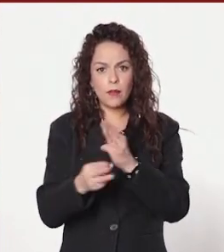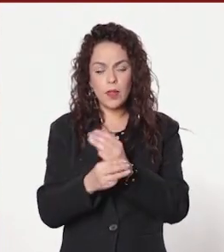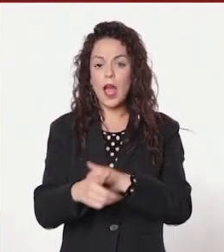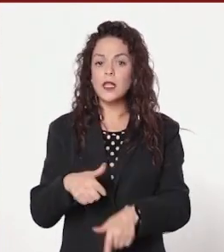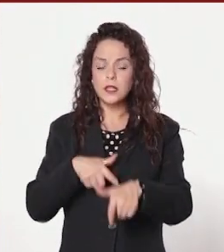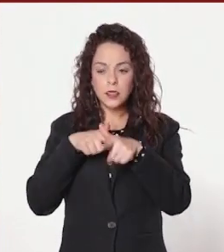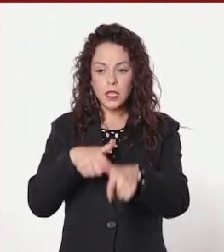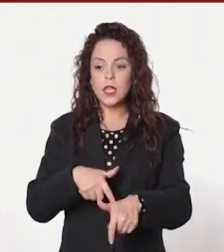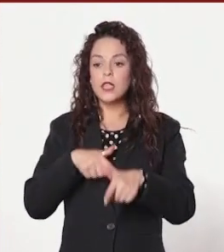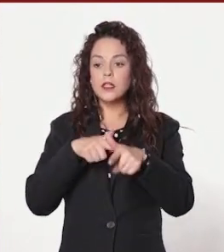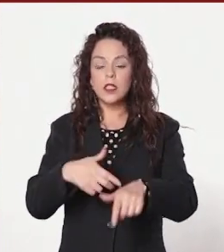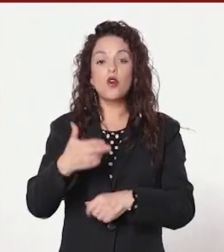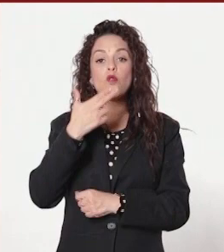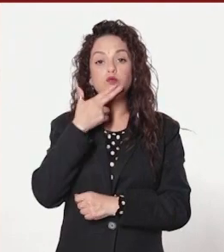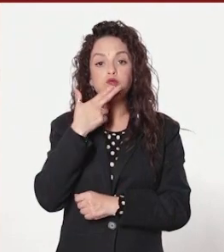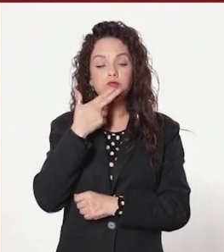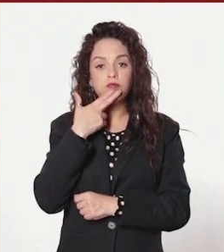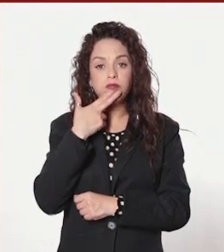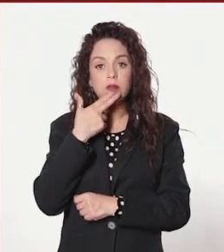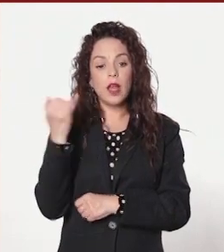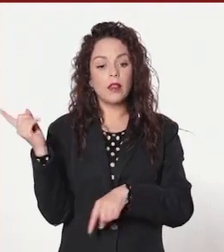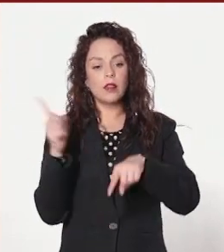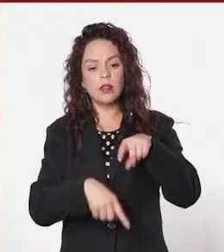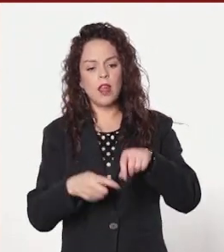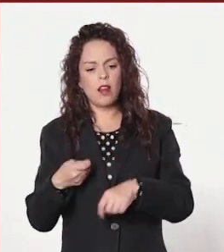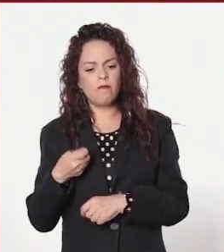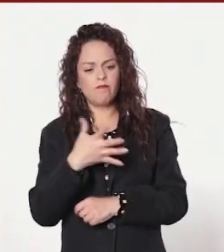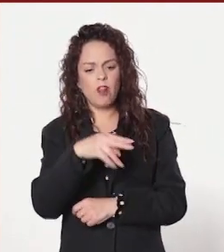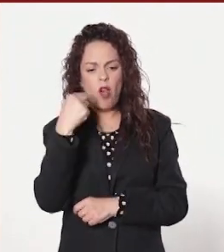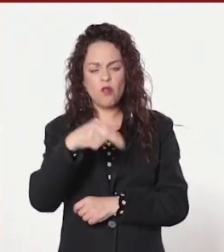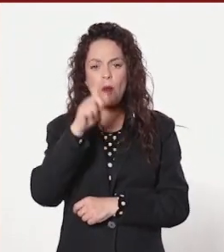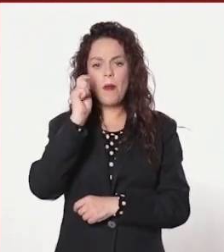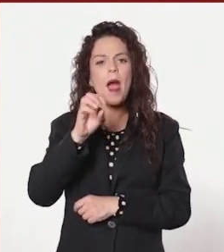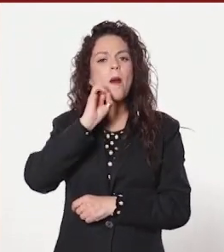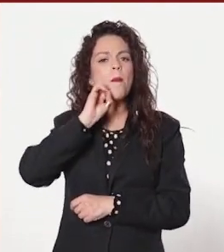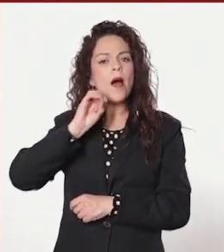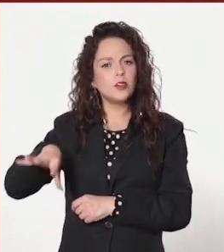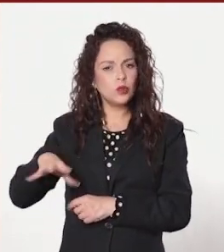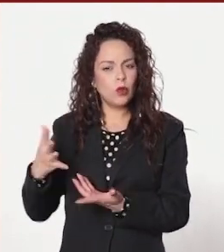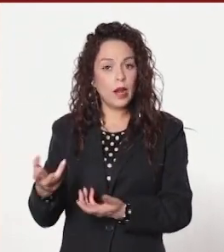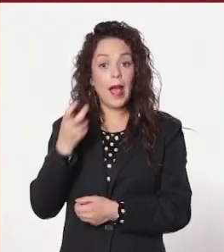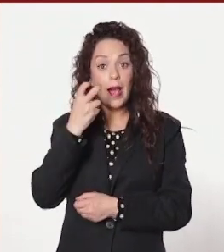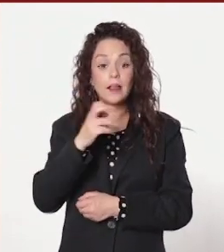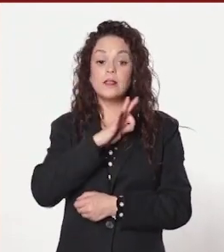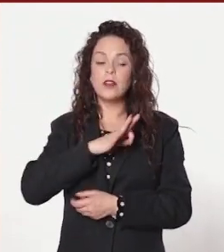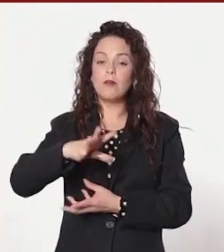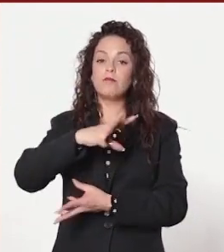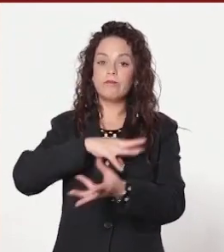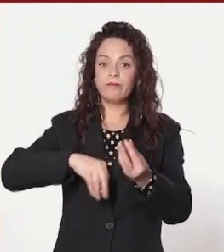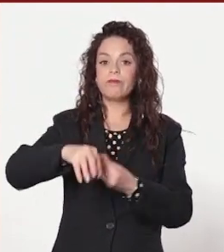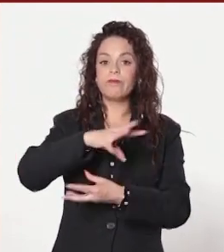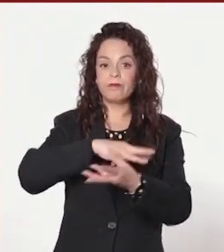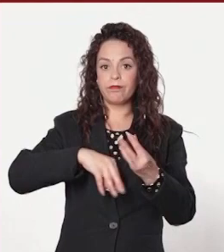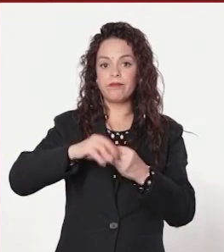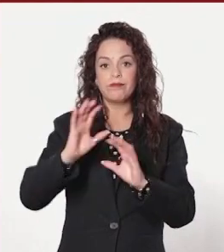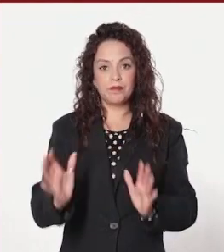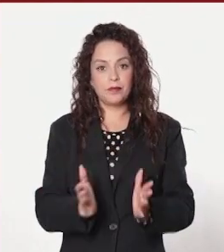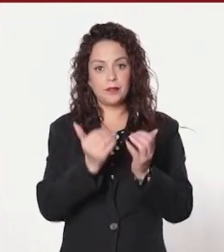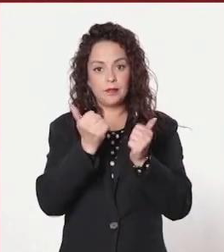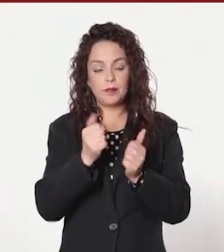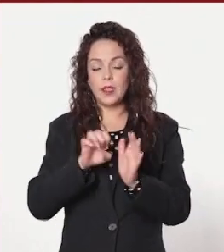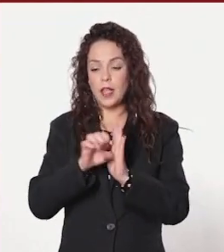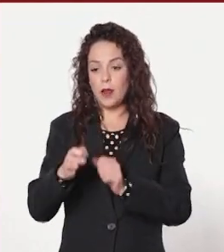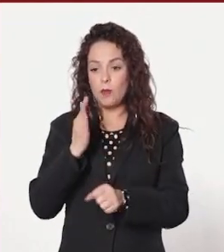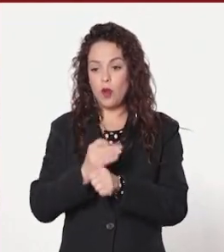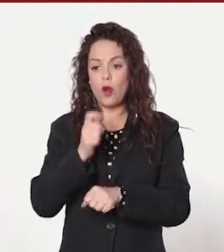uso y se elimina el concepto de basura y por ende los sistemas naturales se regeneran. Por ejemplo, hoy estamos en un sistema